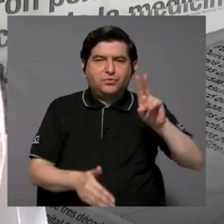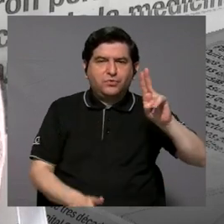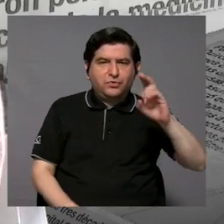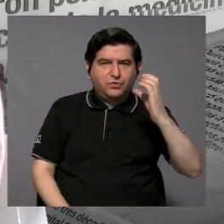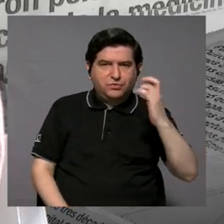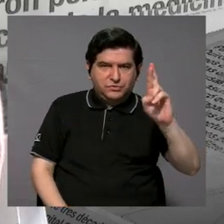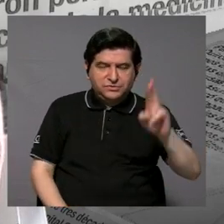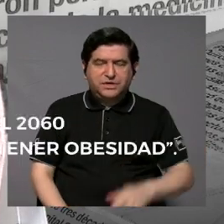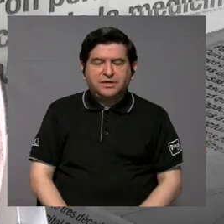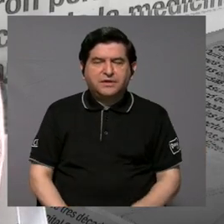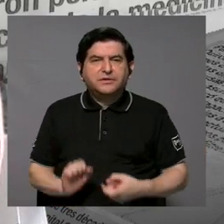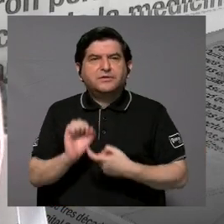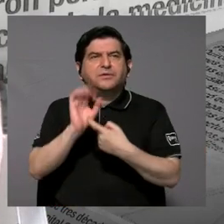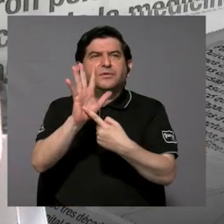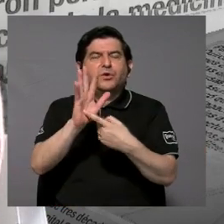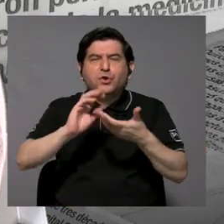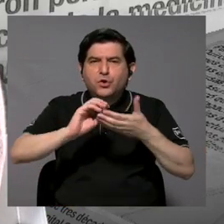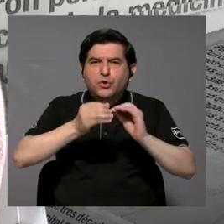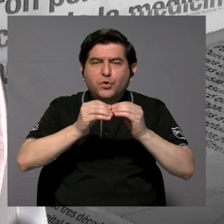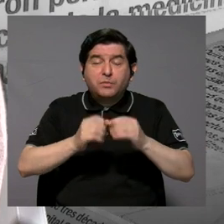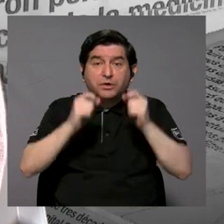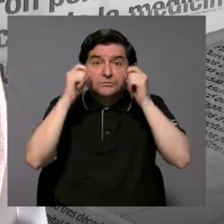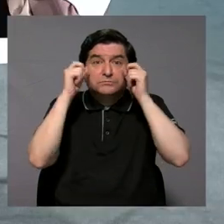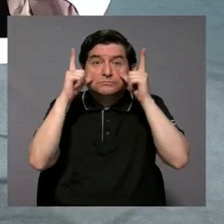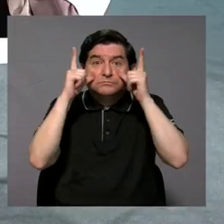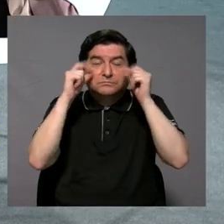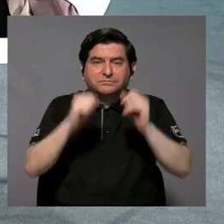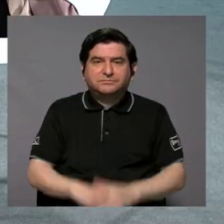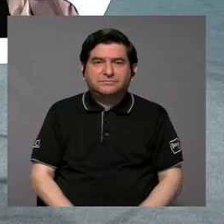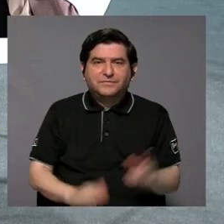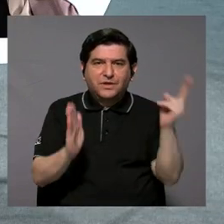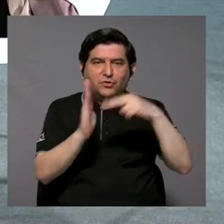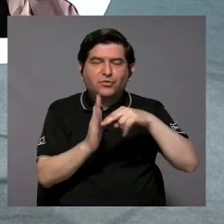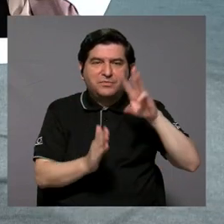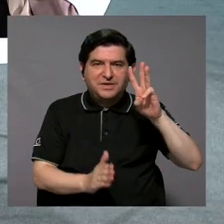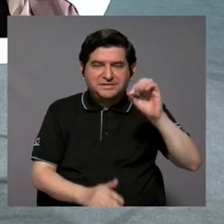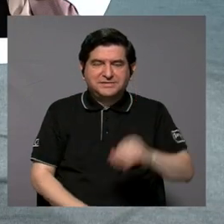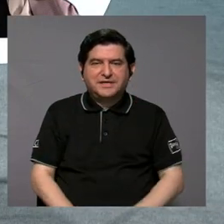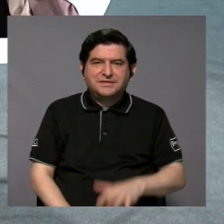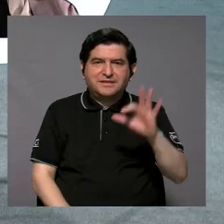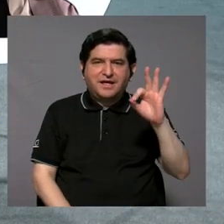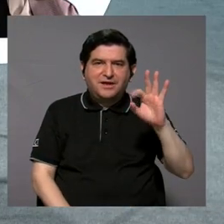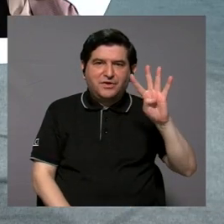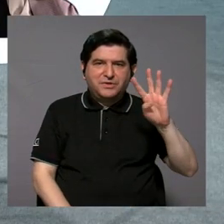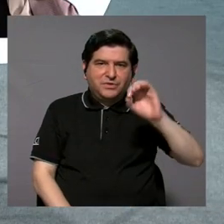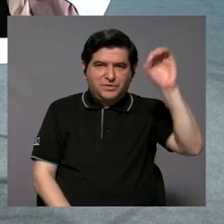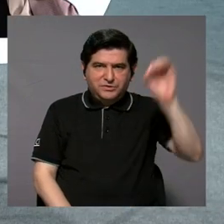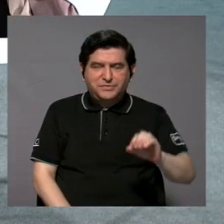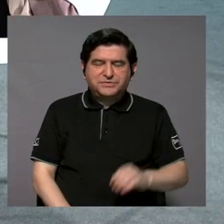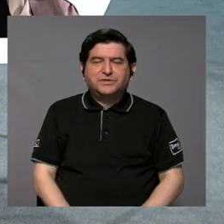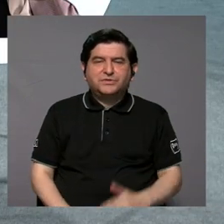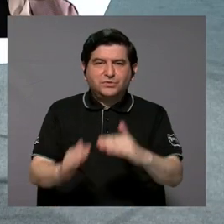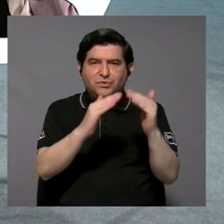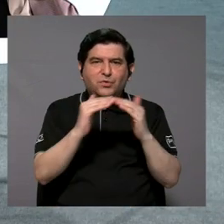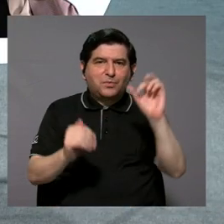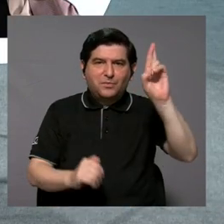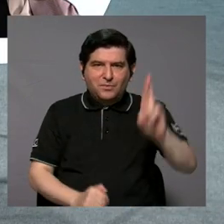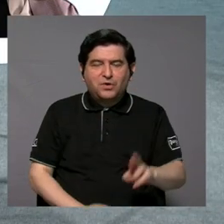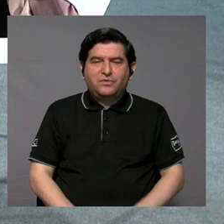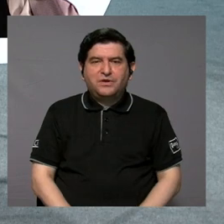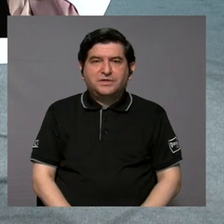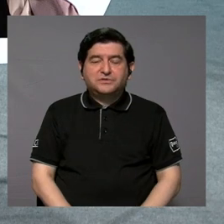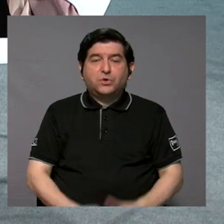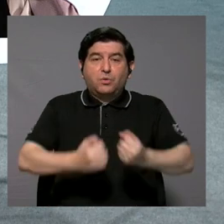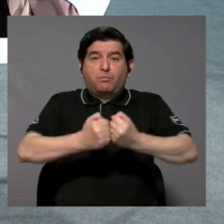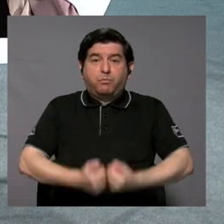Costa Rica nos proyectaba números muy alarmantes, que para el 2060 el 94% de la población de Costa Rica va a